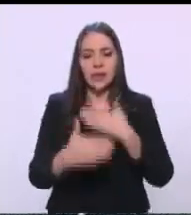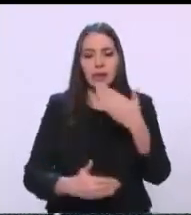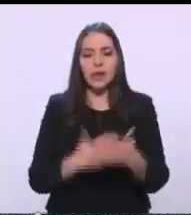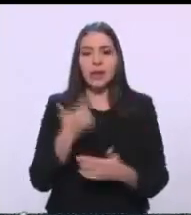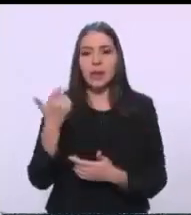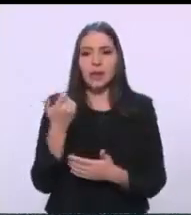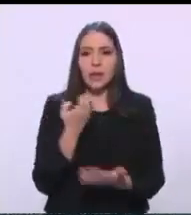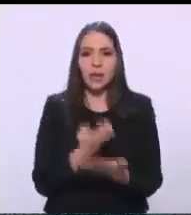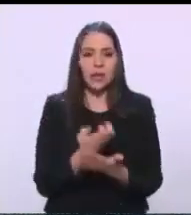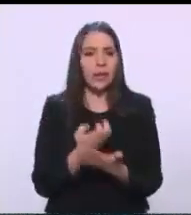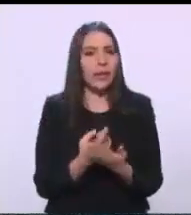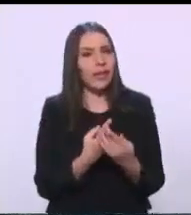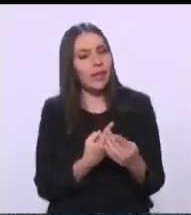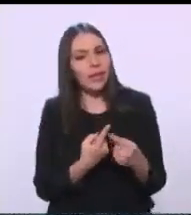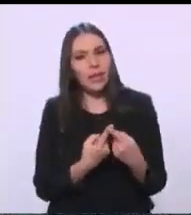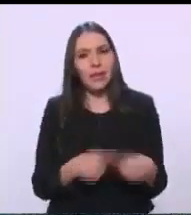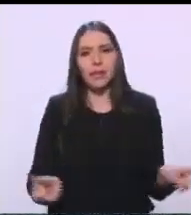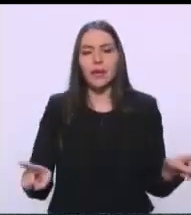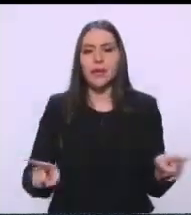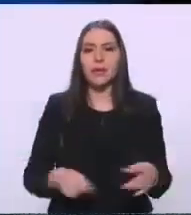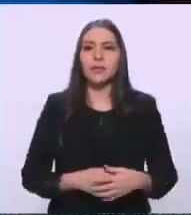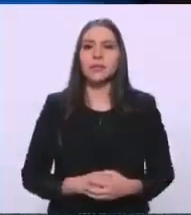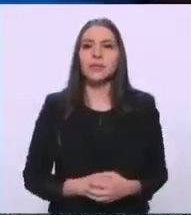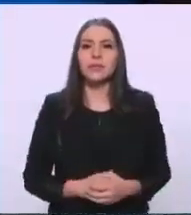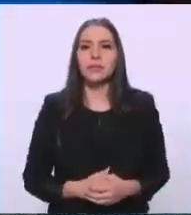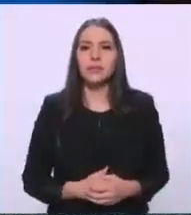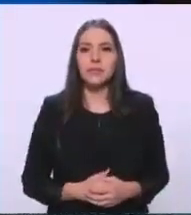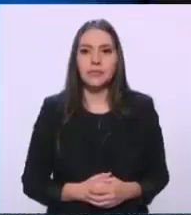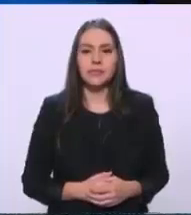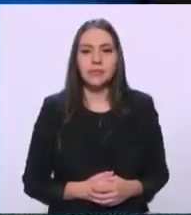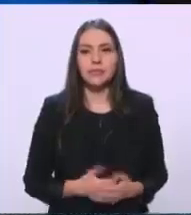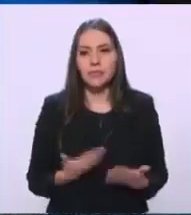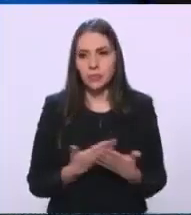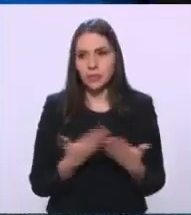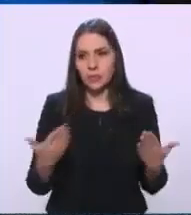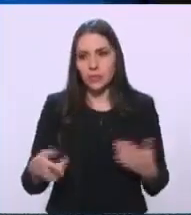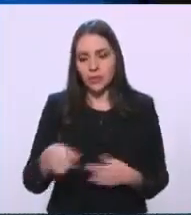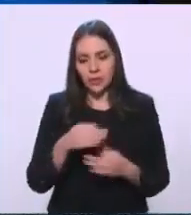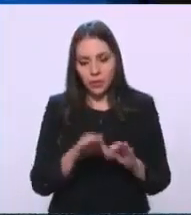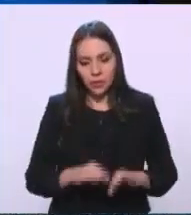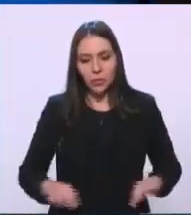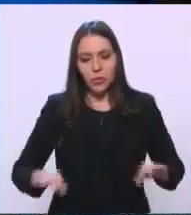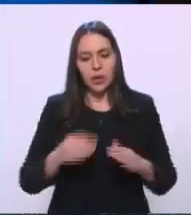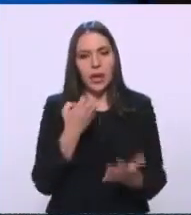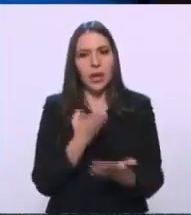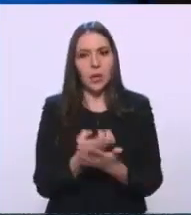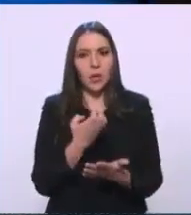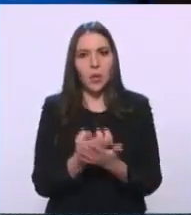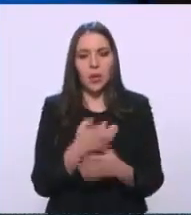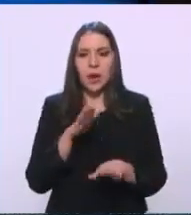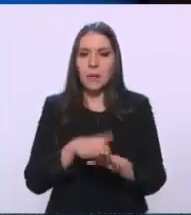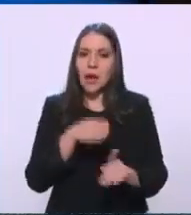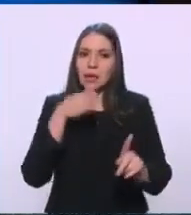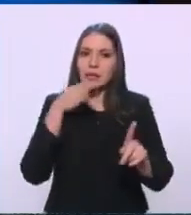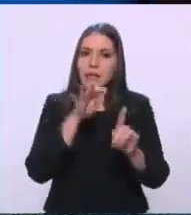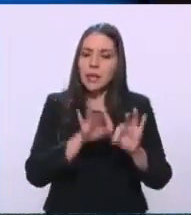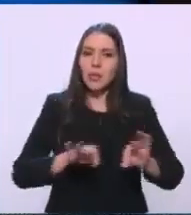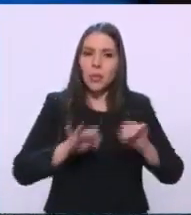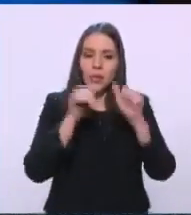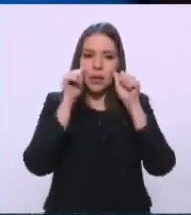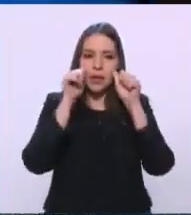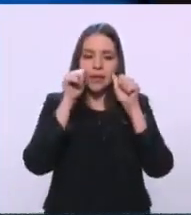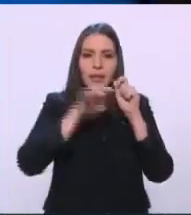distinta. Está planteando una economía distinta. ¿Una economía moral? Una economía moral en donde lo importante sea la población. Por eso estaban muy enojados